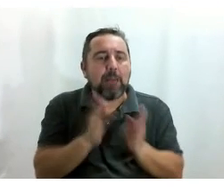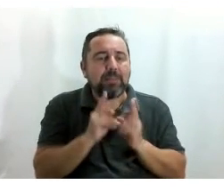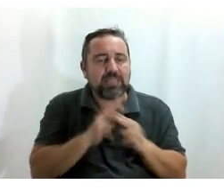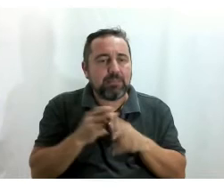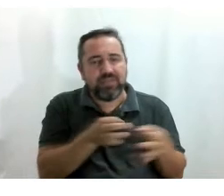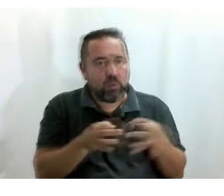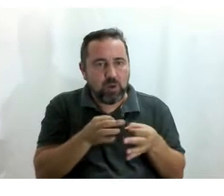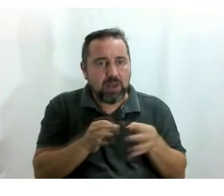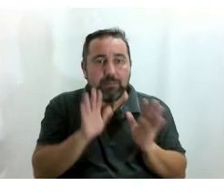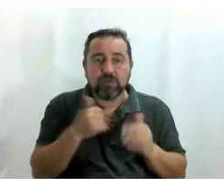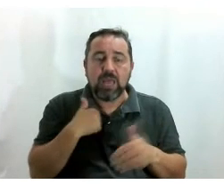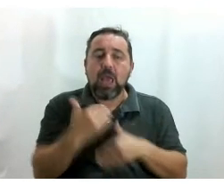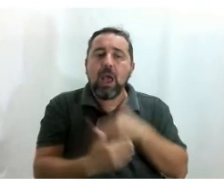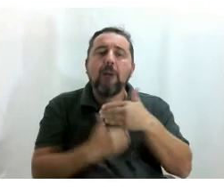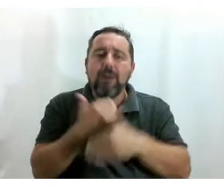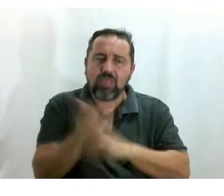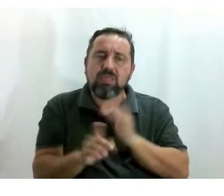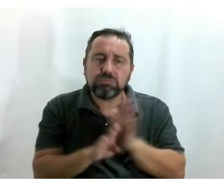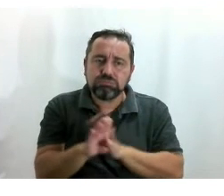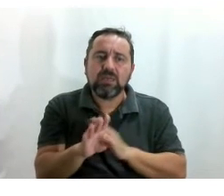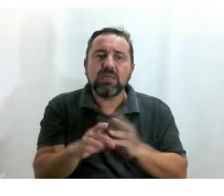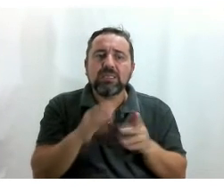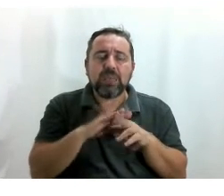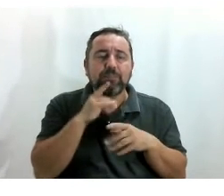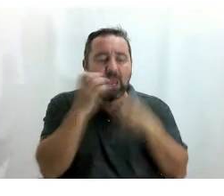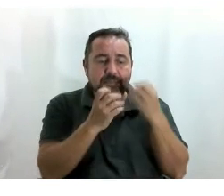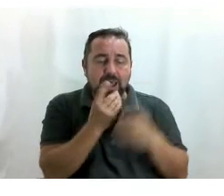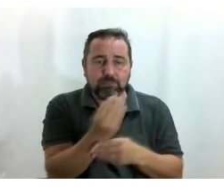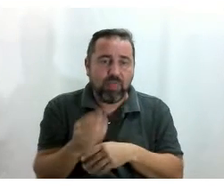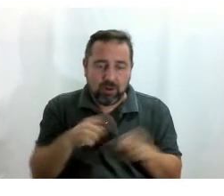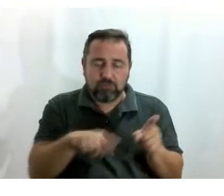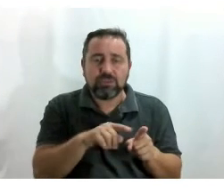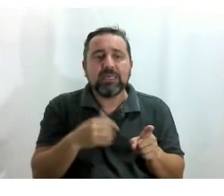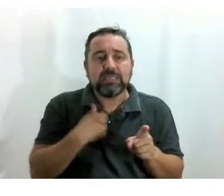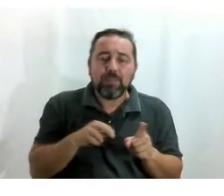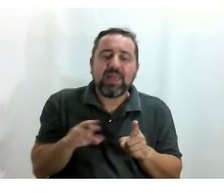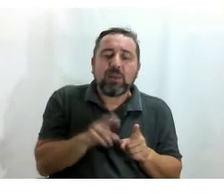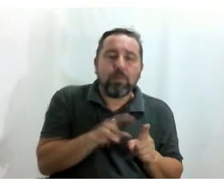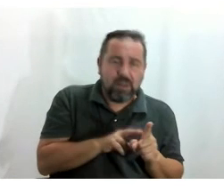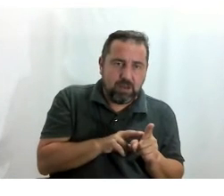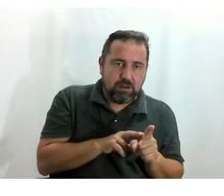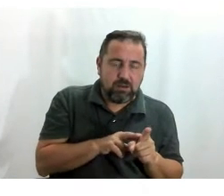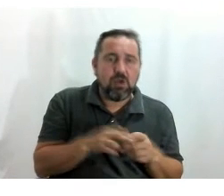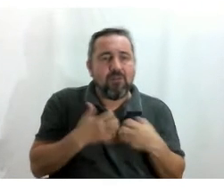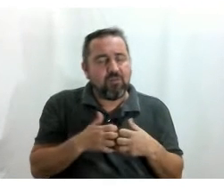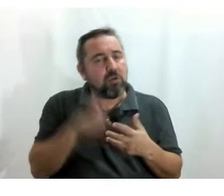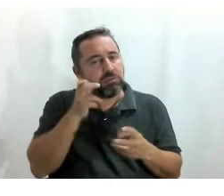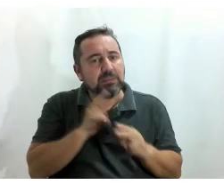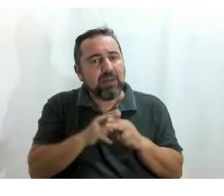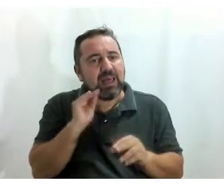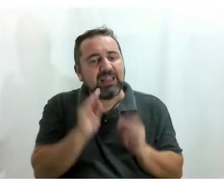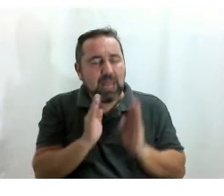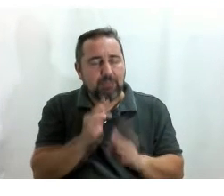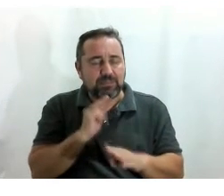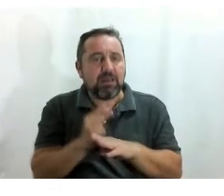sí que ha habido avances y de hecho, en modelos animales se ha conseguido recuperar la función utilizando terapias con